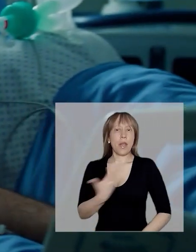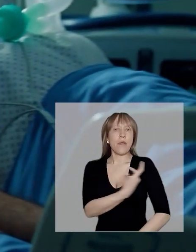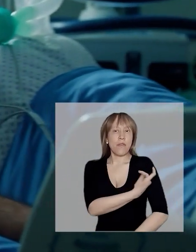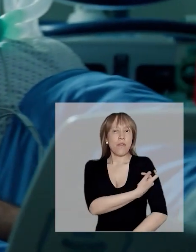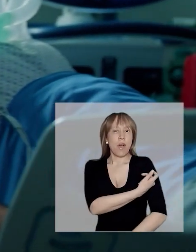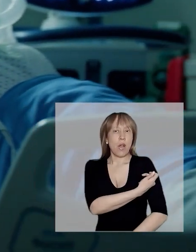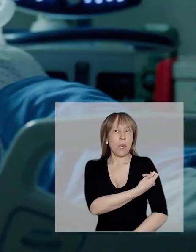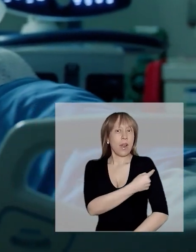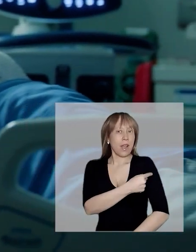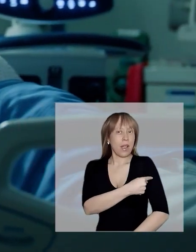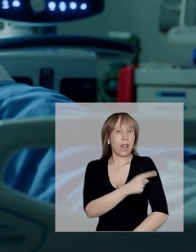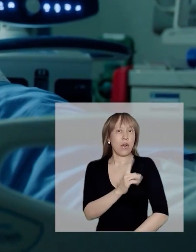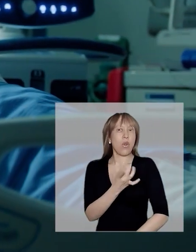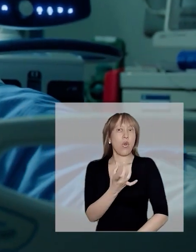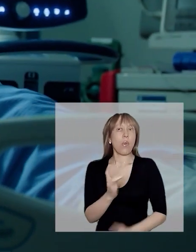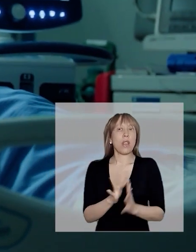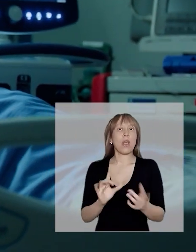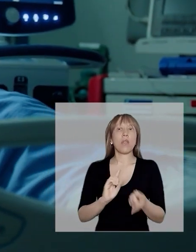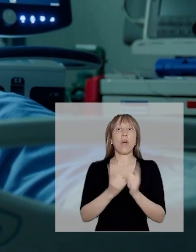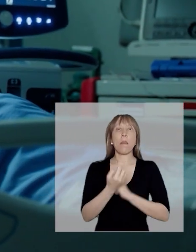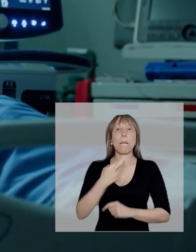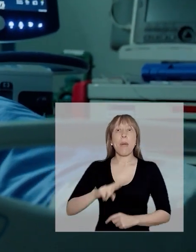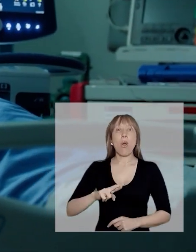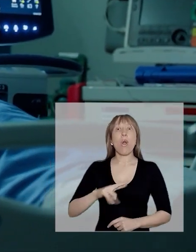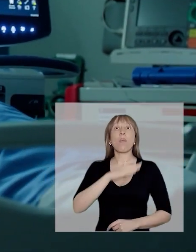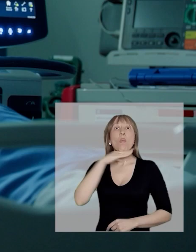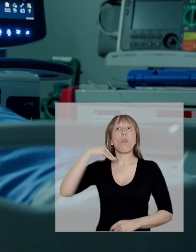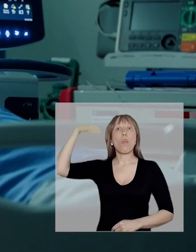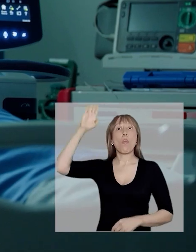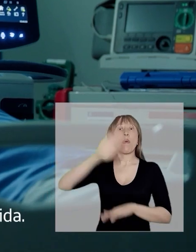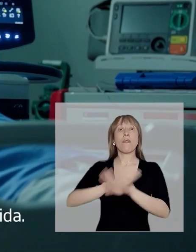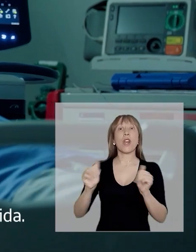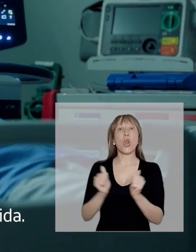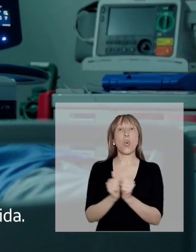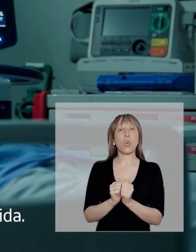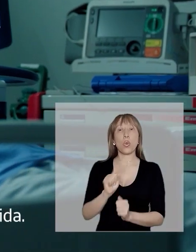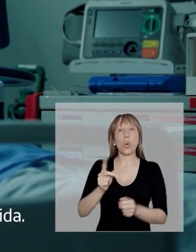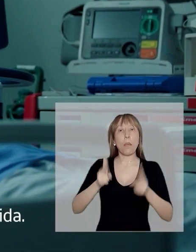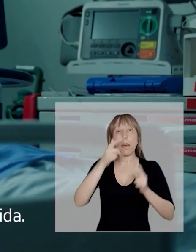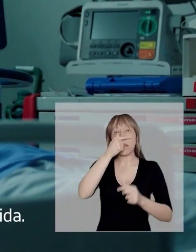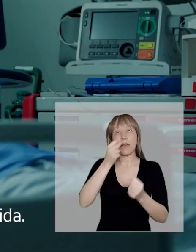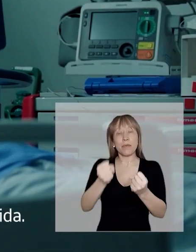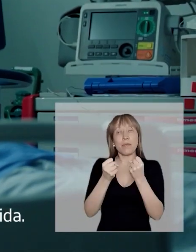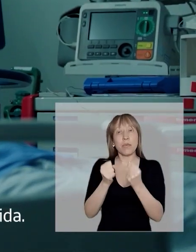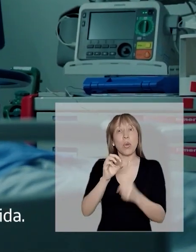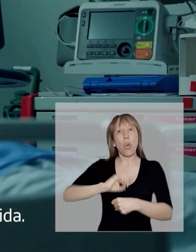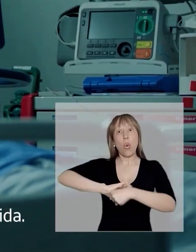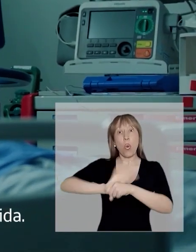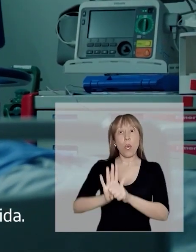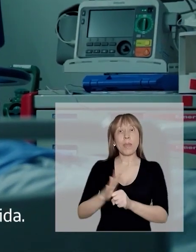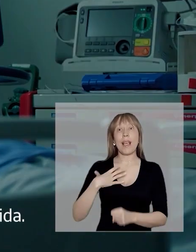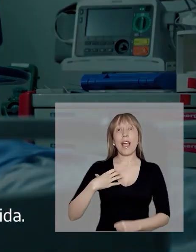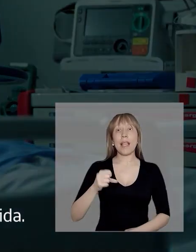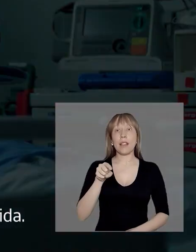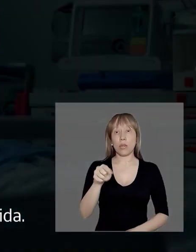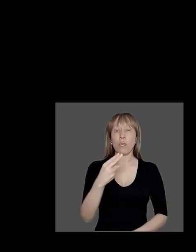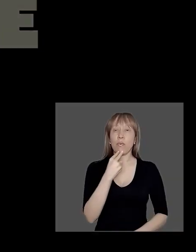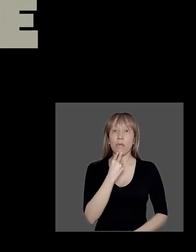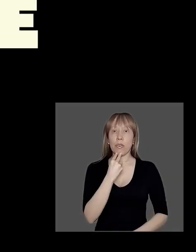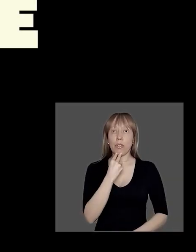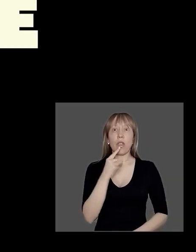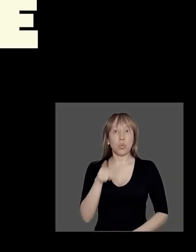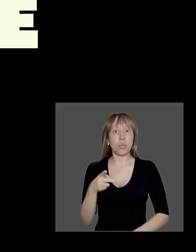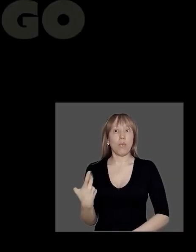vacúnate no duele como dejar de estar juntos no dejes que la influenza ni el covid-19 te quiten la